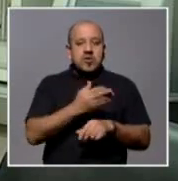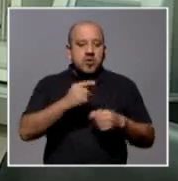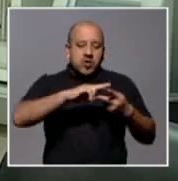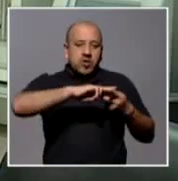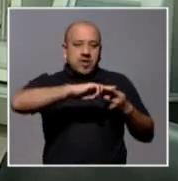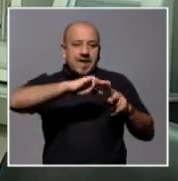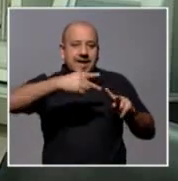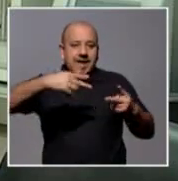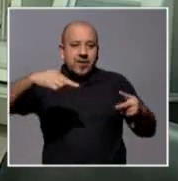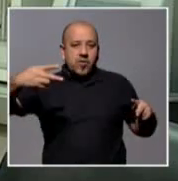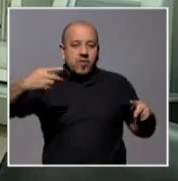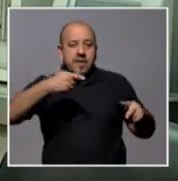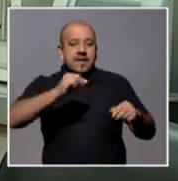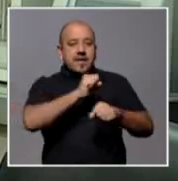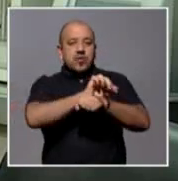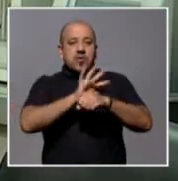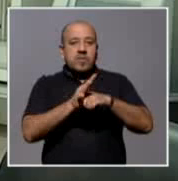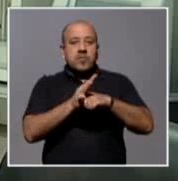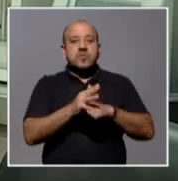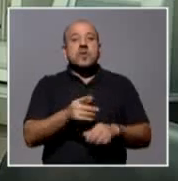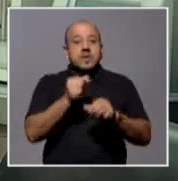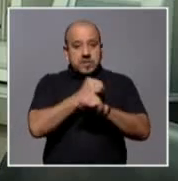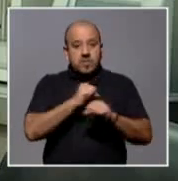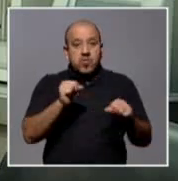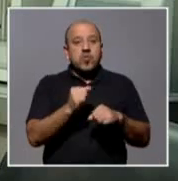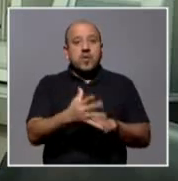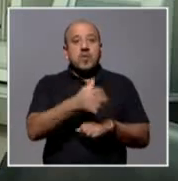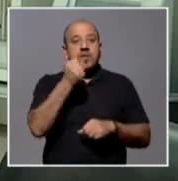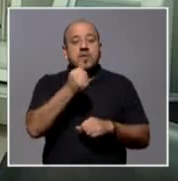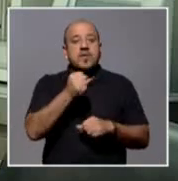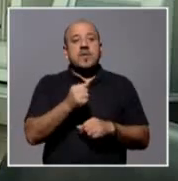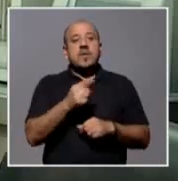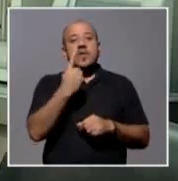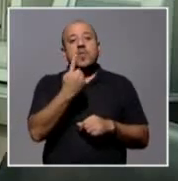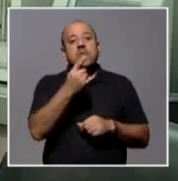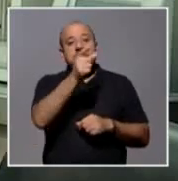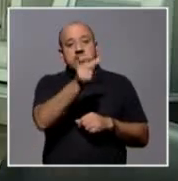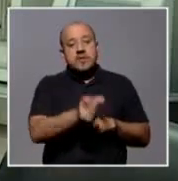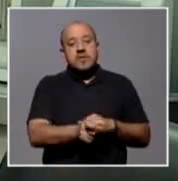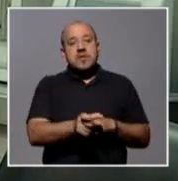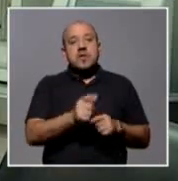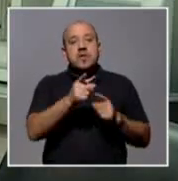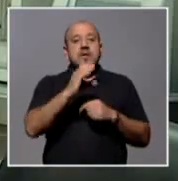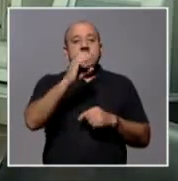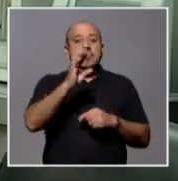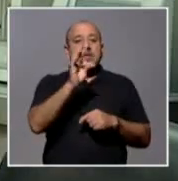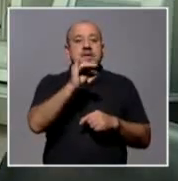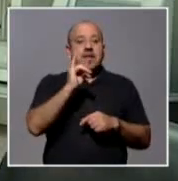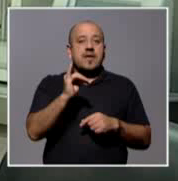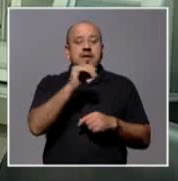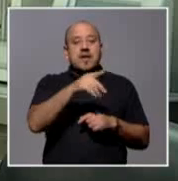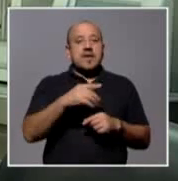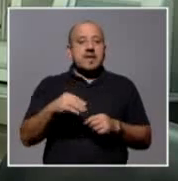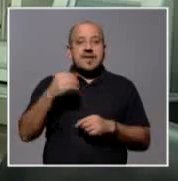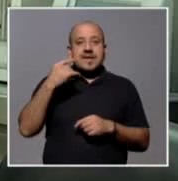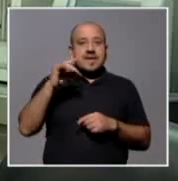del virus SARS-CoV-2, de un coronavirus, de un caso de un paciente en el CTI del CASMU. Y aparte